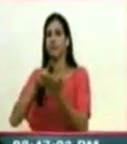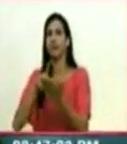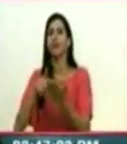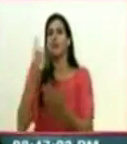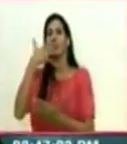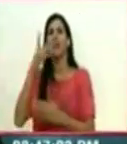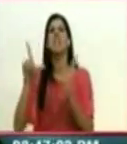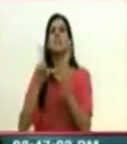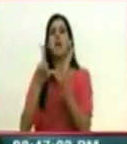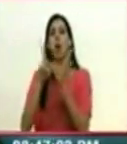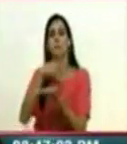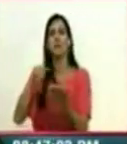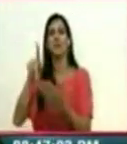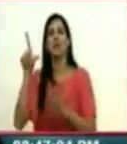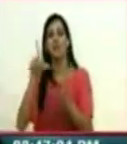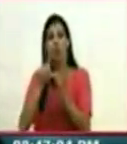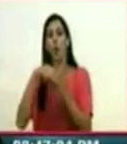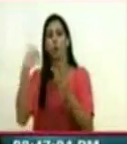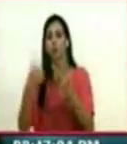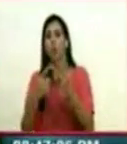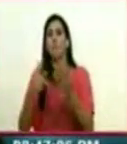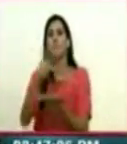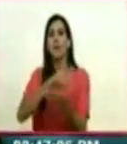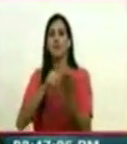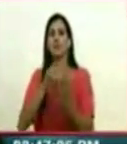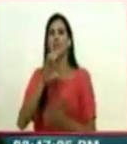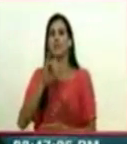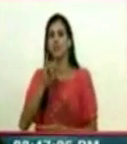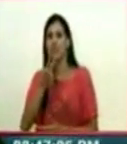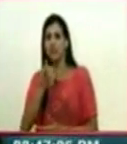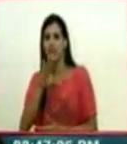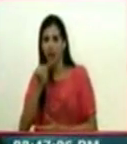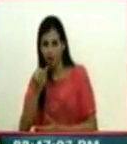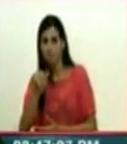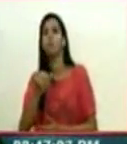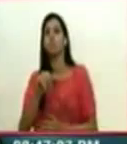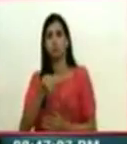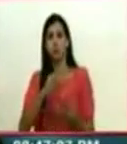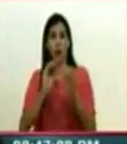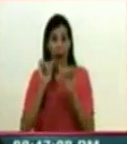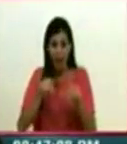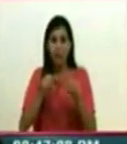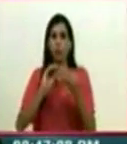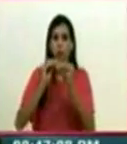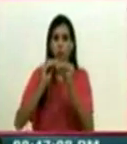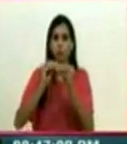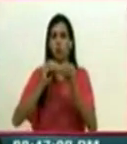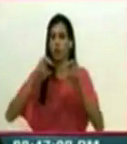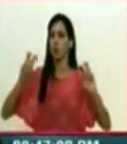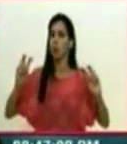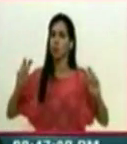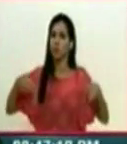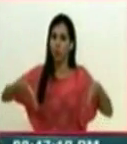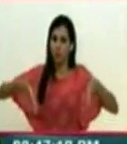Liceos y la plaza llamada Plaza Cívica entre la Santos Michelena y la Rafael Urdaneta. Vamos a construir un bulevar que venga casi desde la